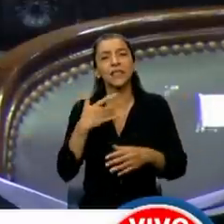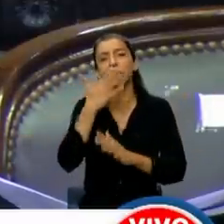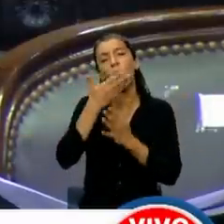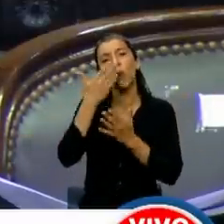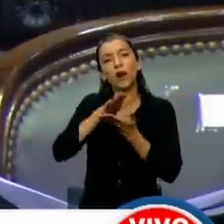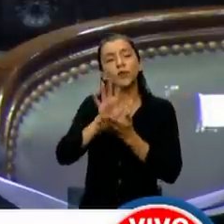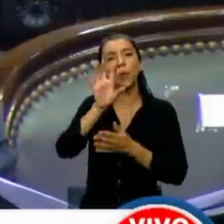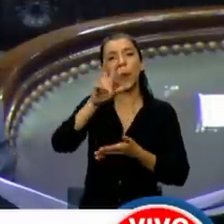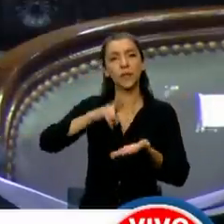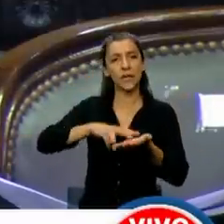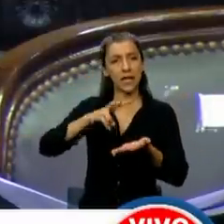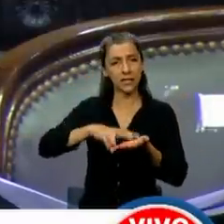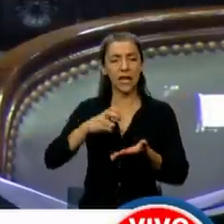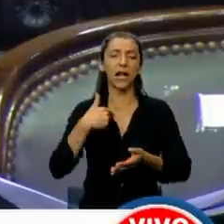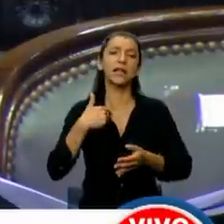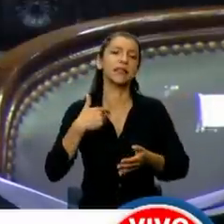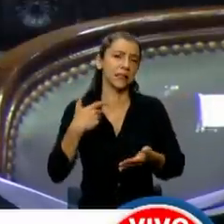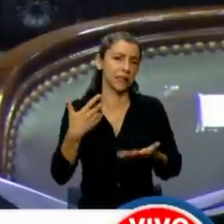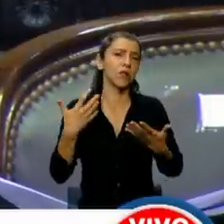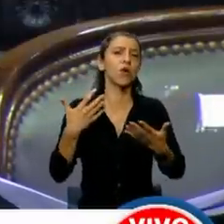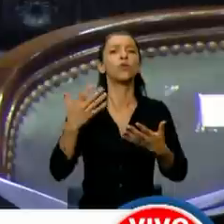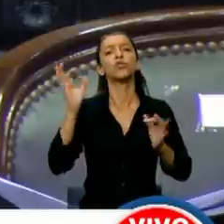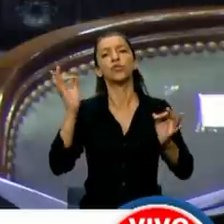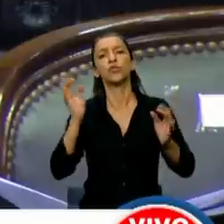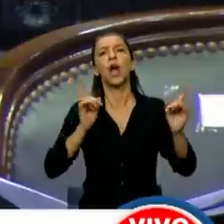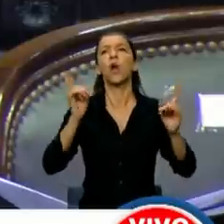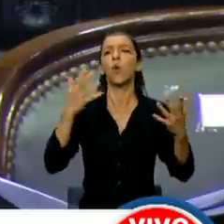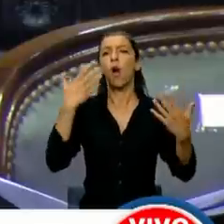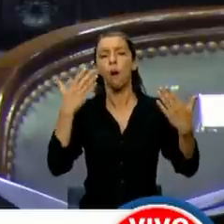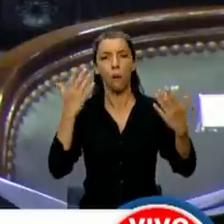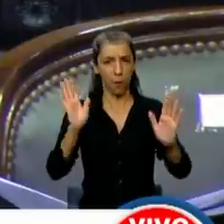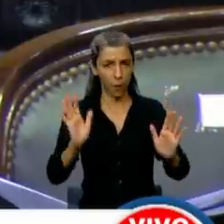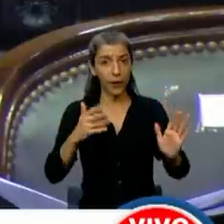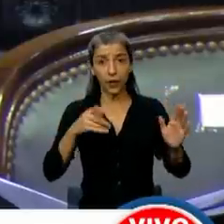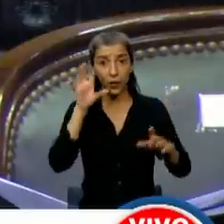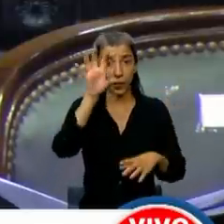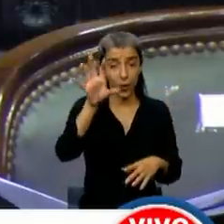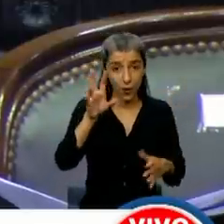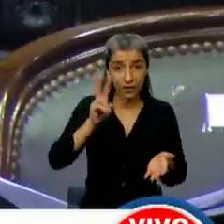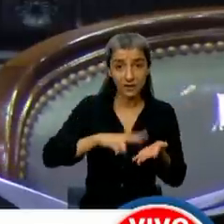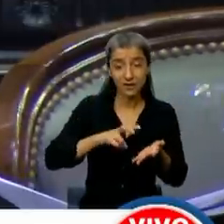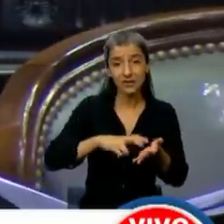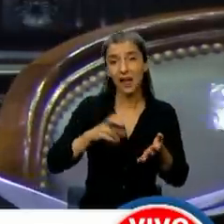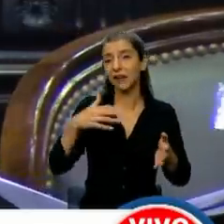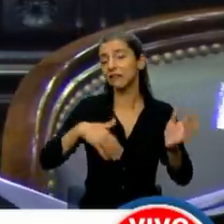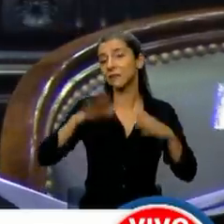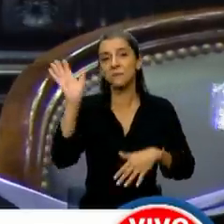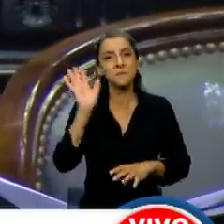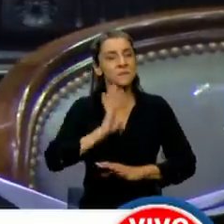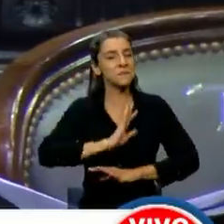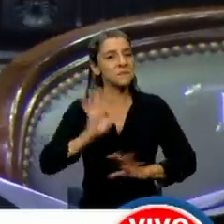allá de los anuncios grandilocuentes y demás es una de las provincias más afectadas en las cuentas generales de inversión